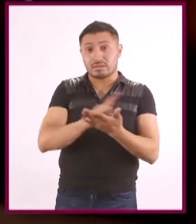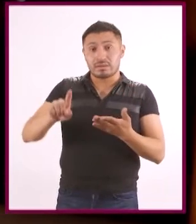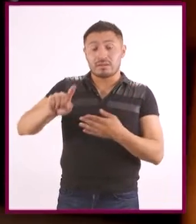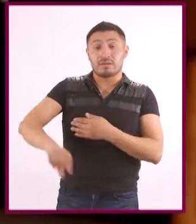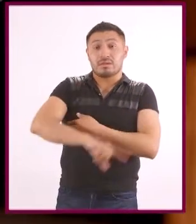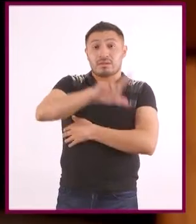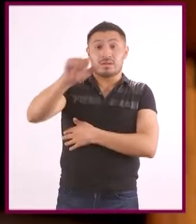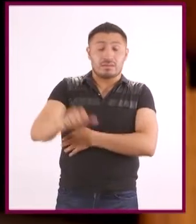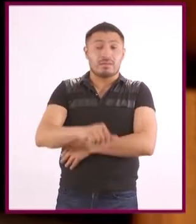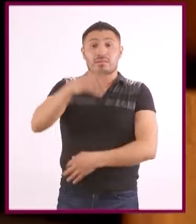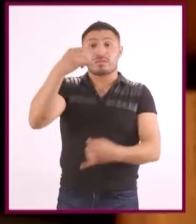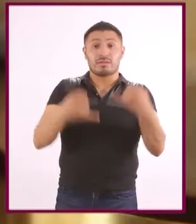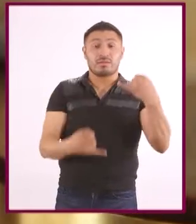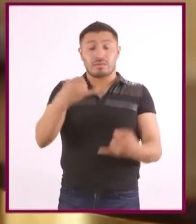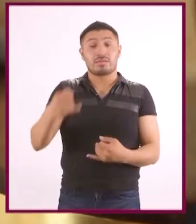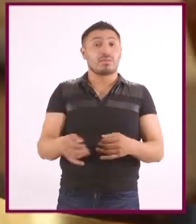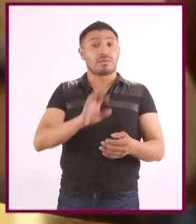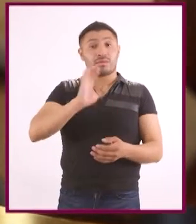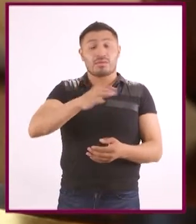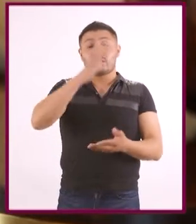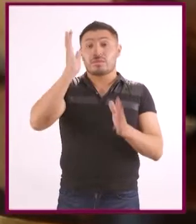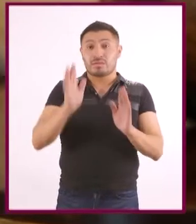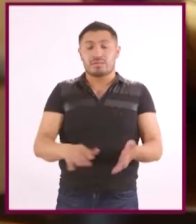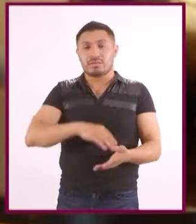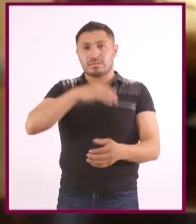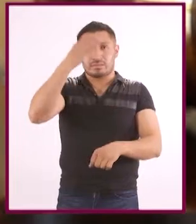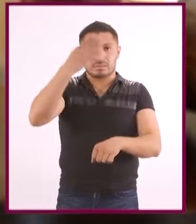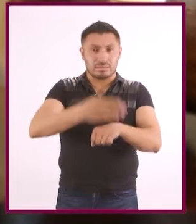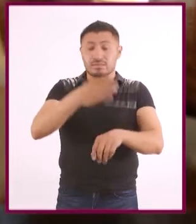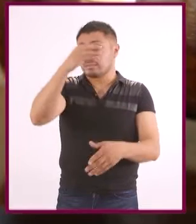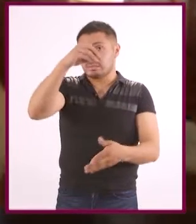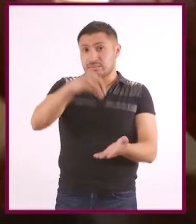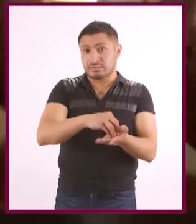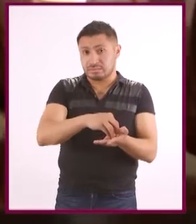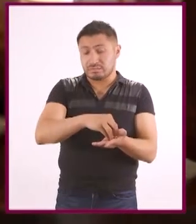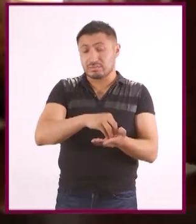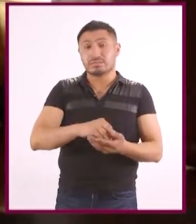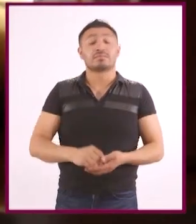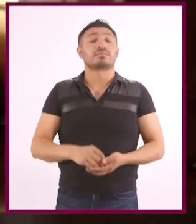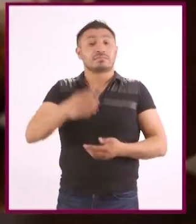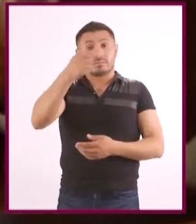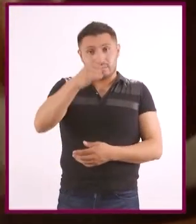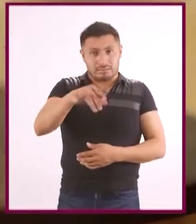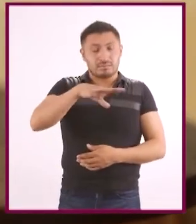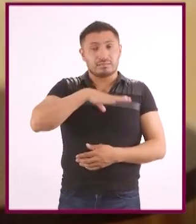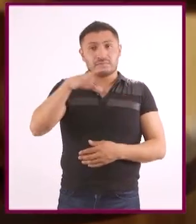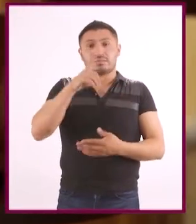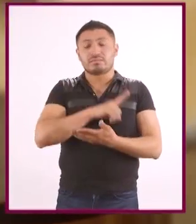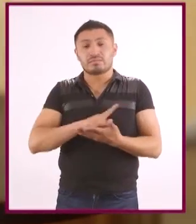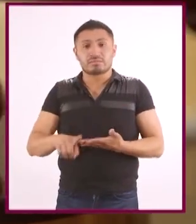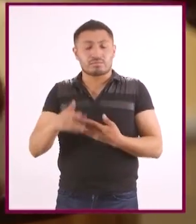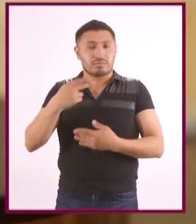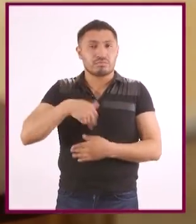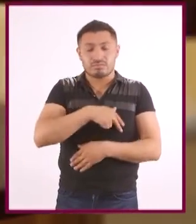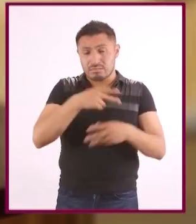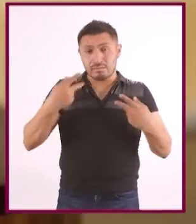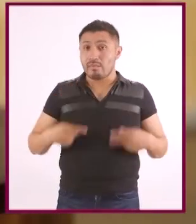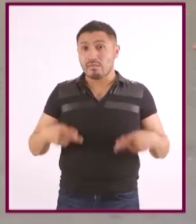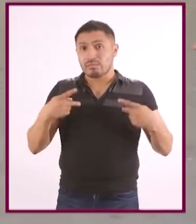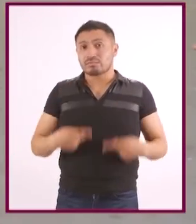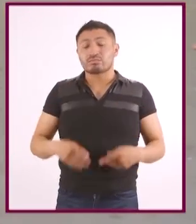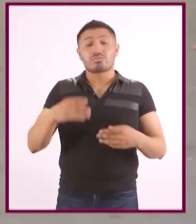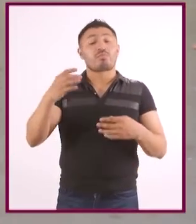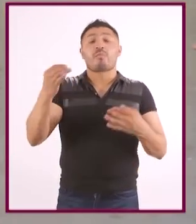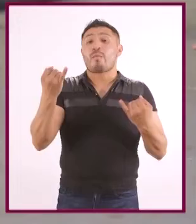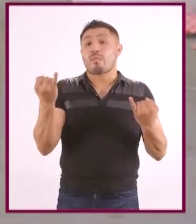de un juicio y una vez que se haya dictado una sentencia. Y así como tenemos derechos como ciudadanas y